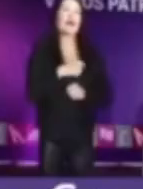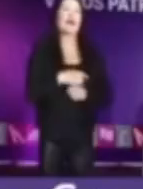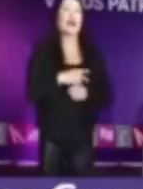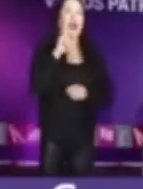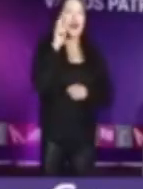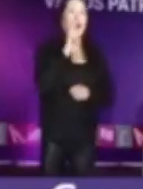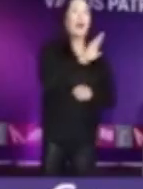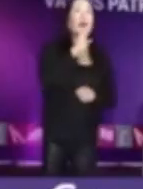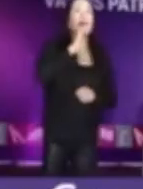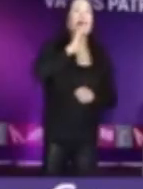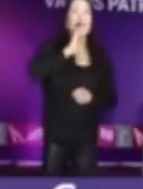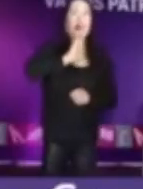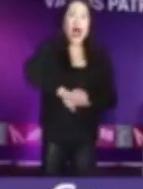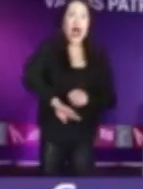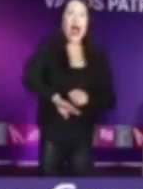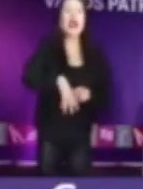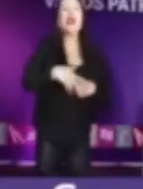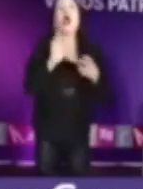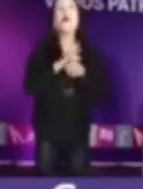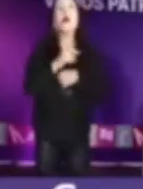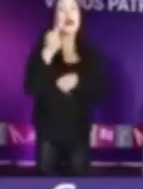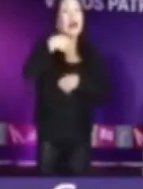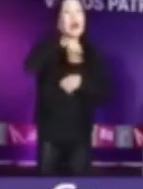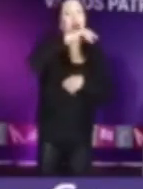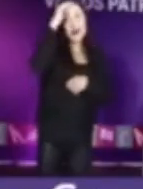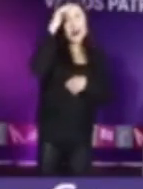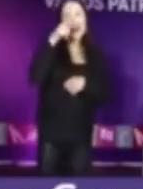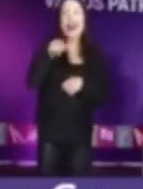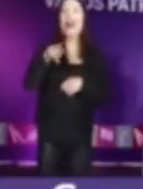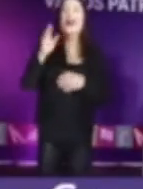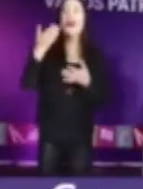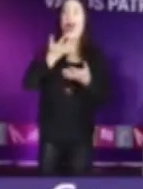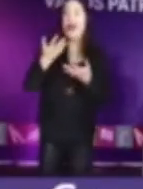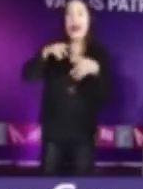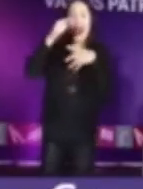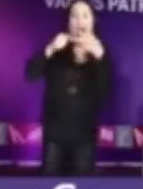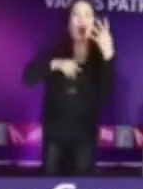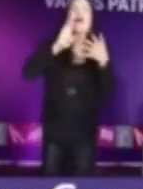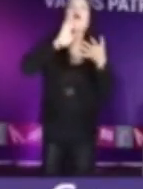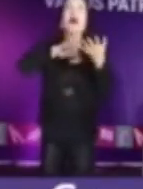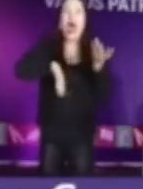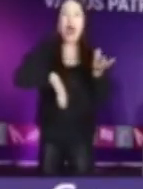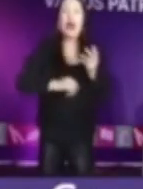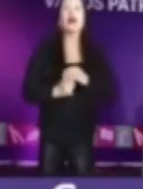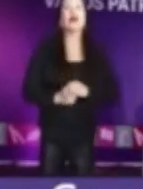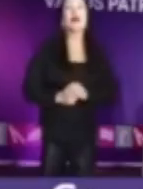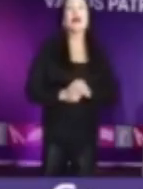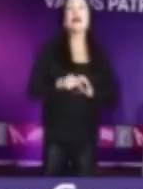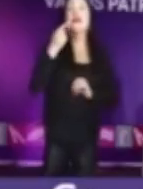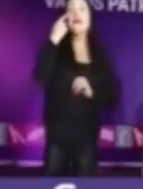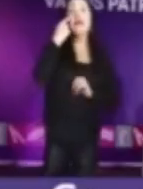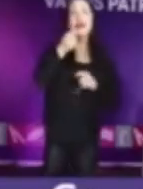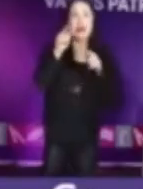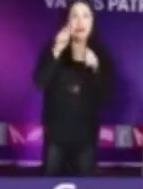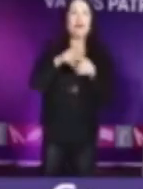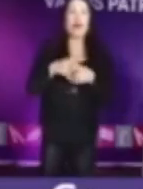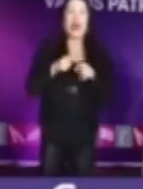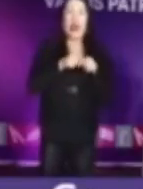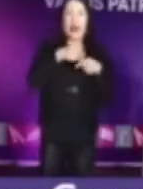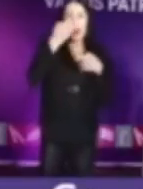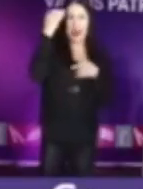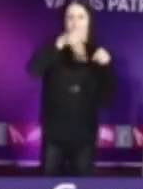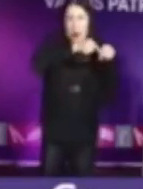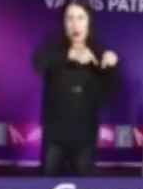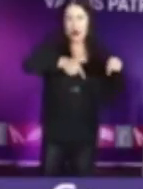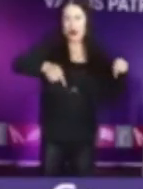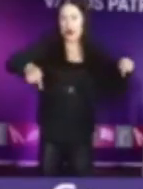mal porque creen que estás haciendo malas cosas. Y fíjense en la línea del tiempo en que